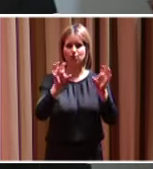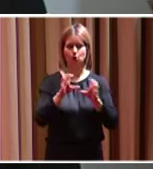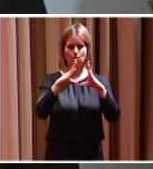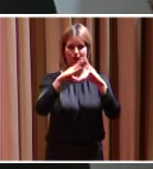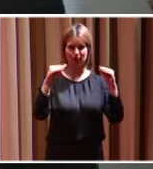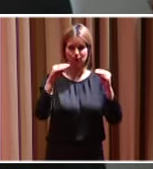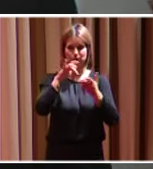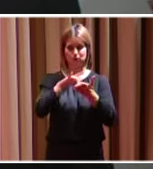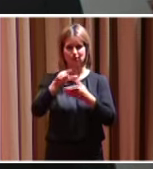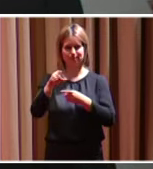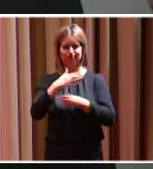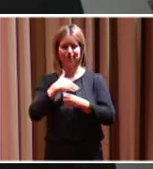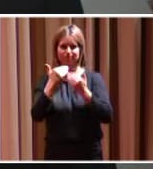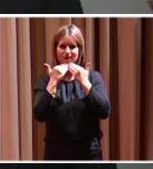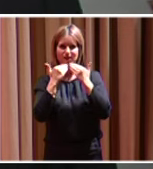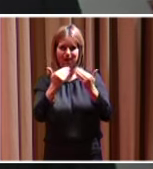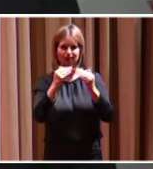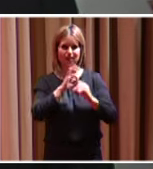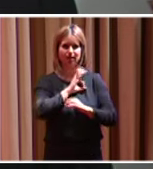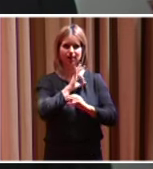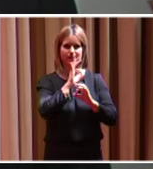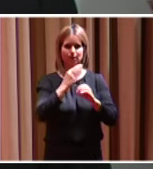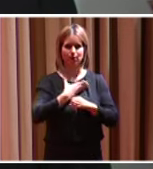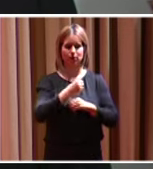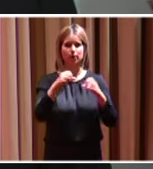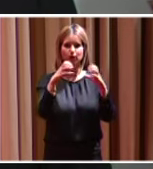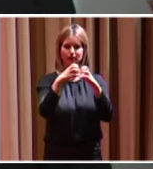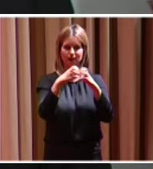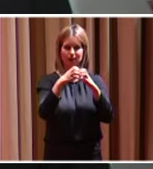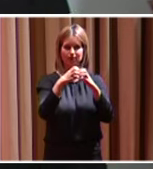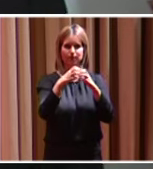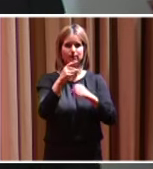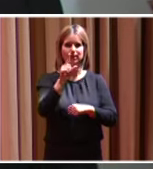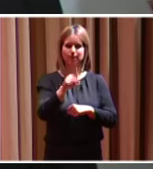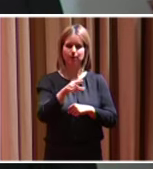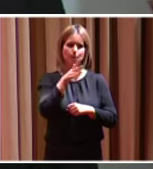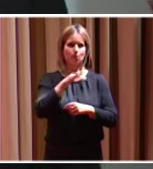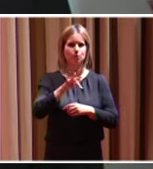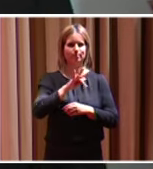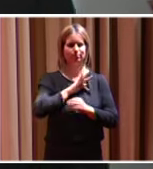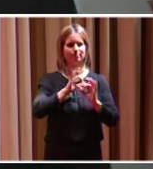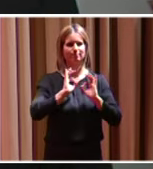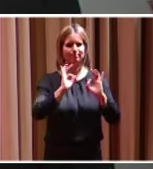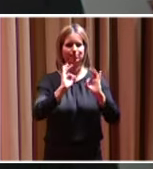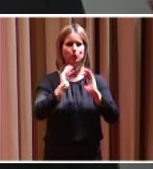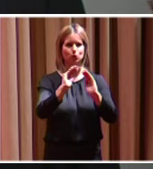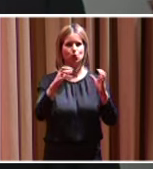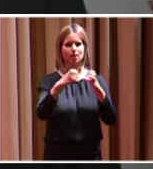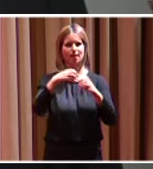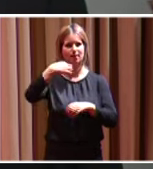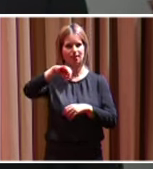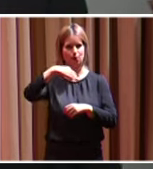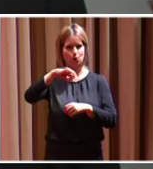a sus pies queremos dar las gracias al excelentísimo Ayuntamiento de Granada por la concesión distinguida, su Granada de